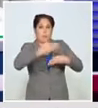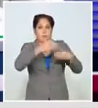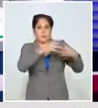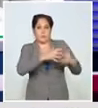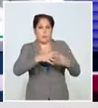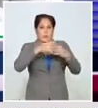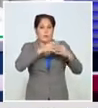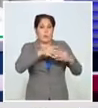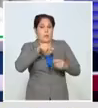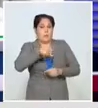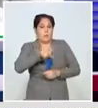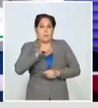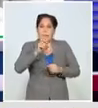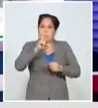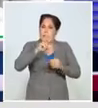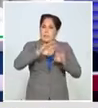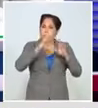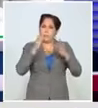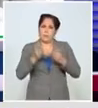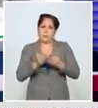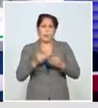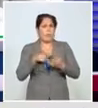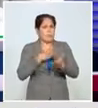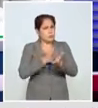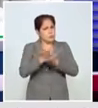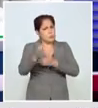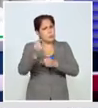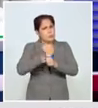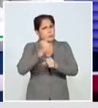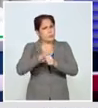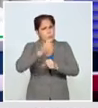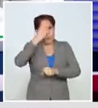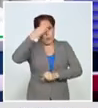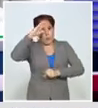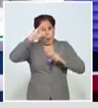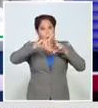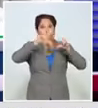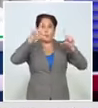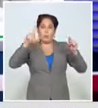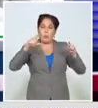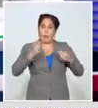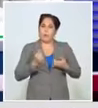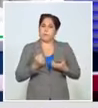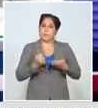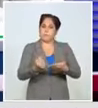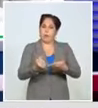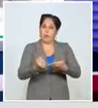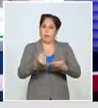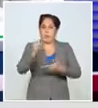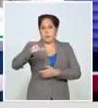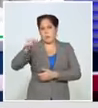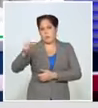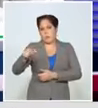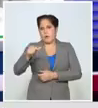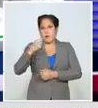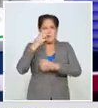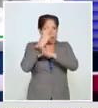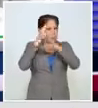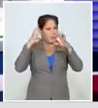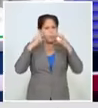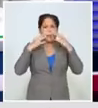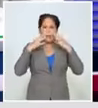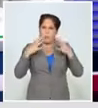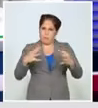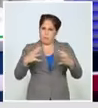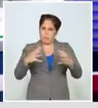tercer mundo, un país que sigue trabajando y sigue apostando por nuestros hombres de ciencia. Y es ya